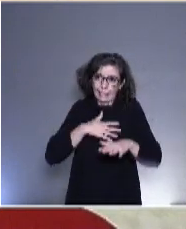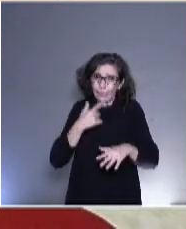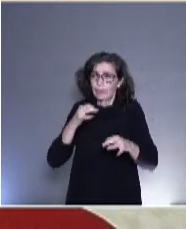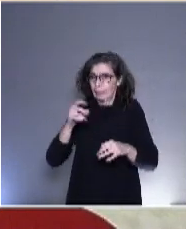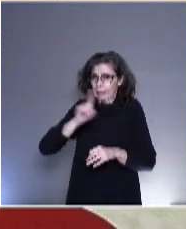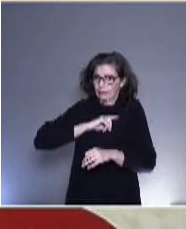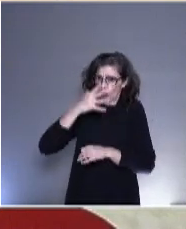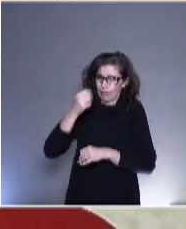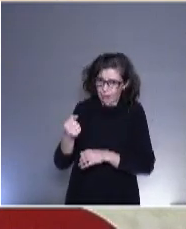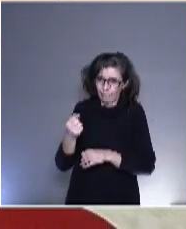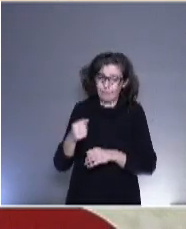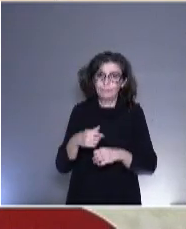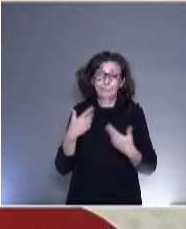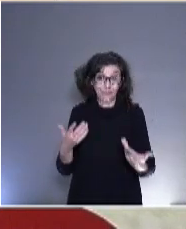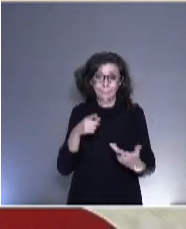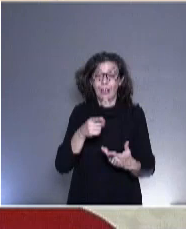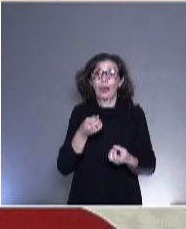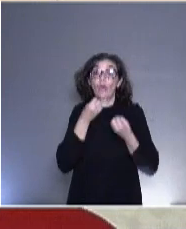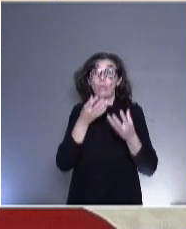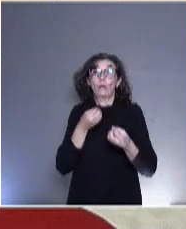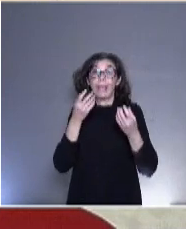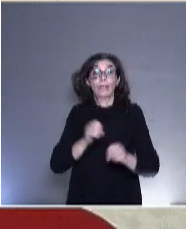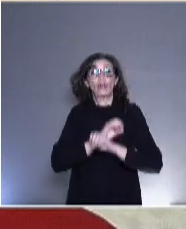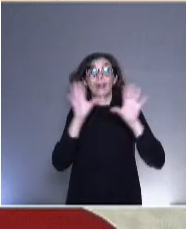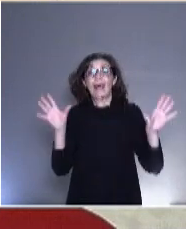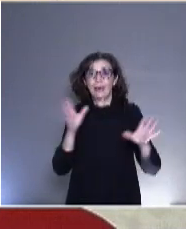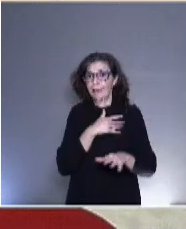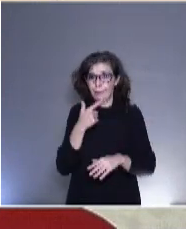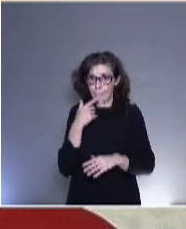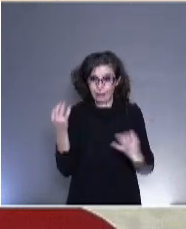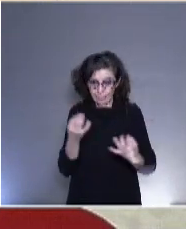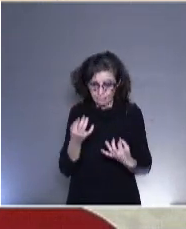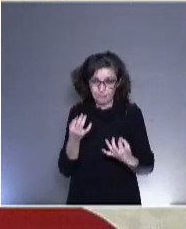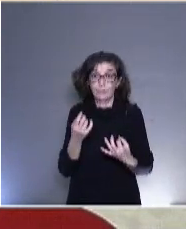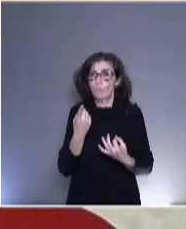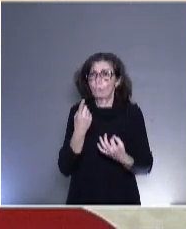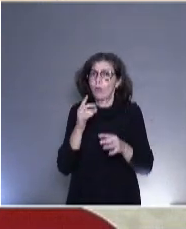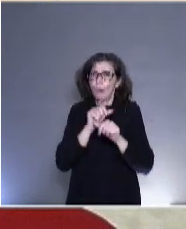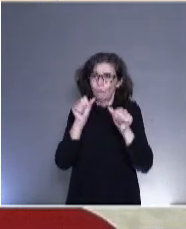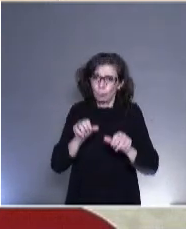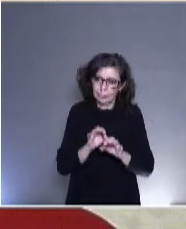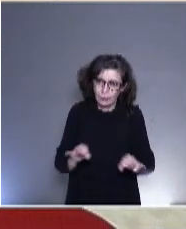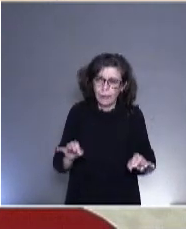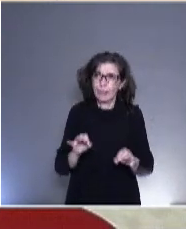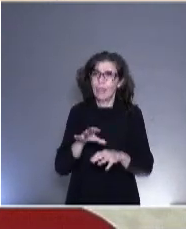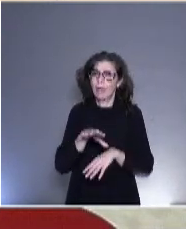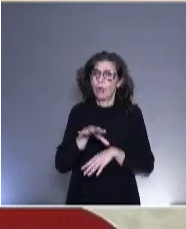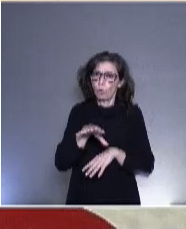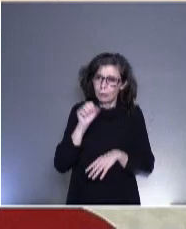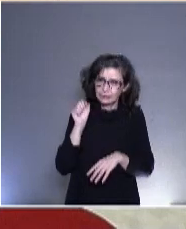no la comunicación Clara es aquella que de forma sencilla comprensible